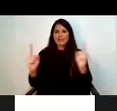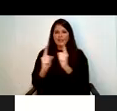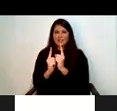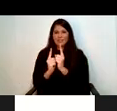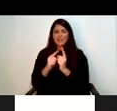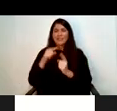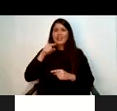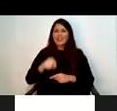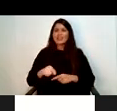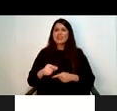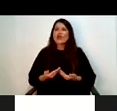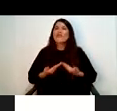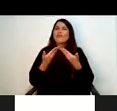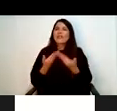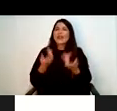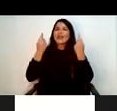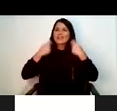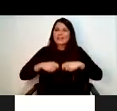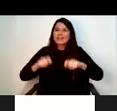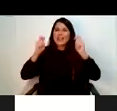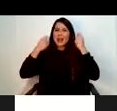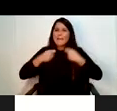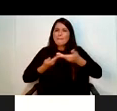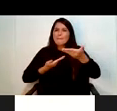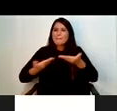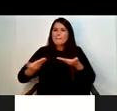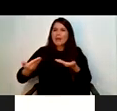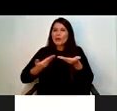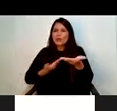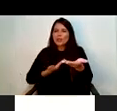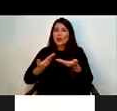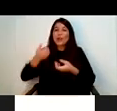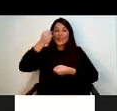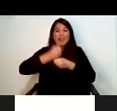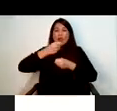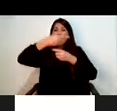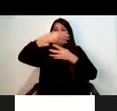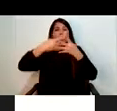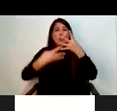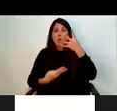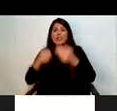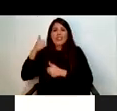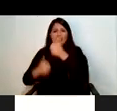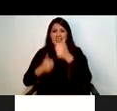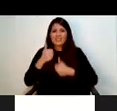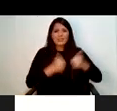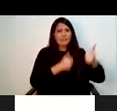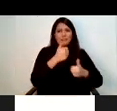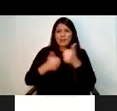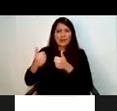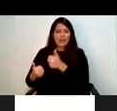lo terapéutico y el trabajo multidisciplinario. Siempre cuando aparece una